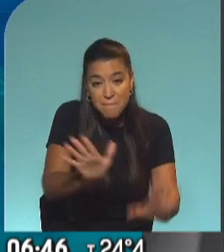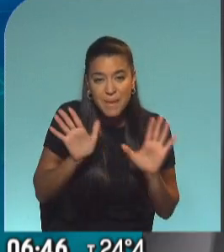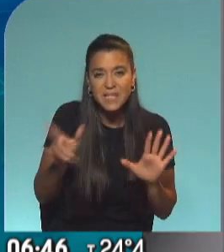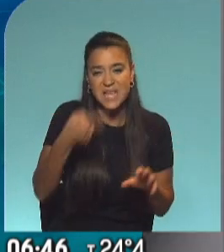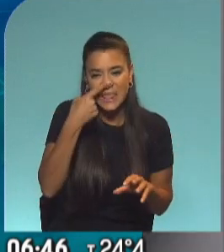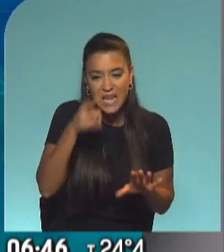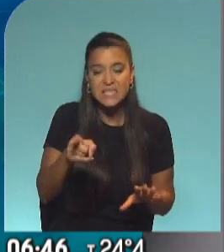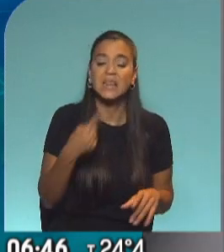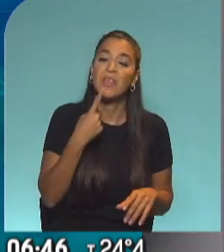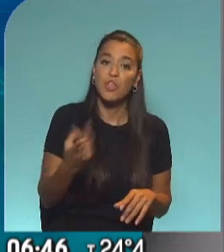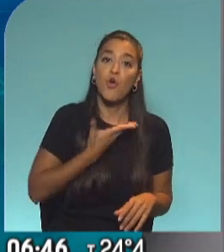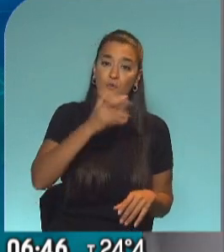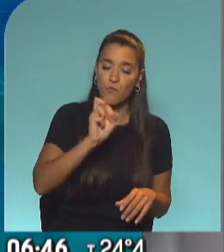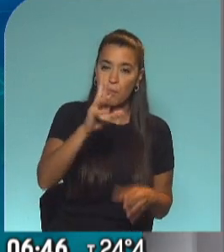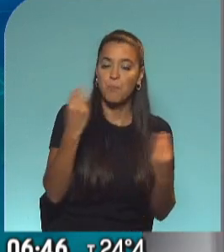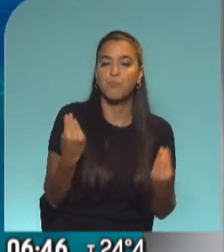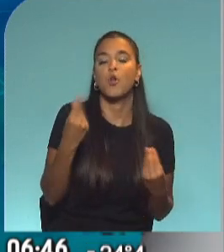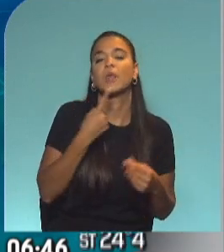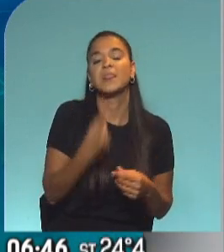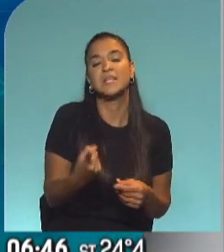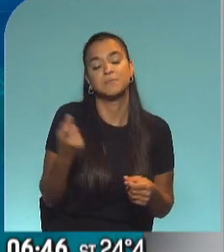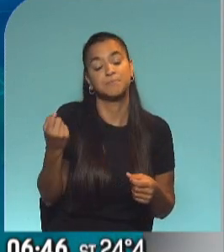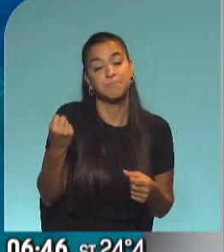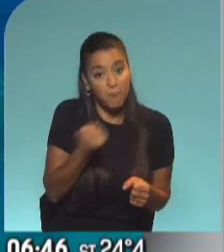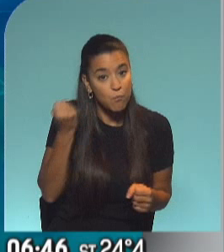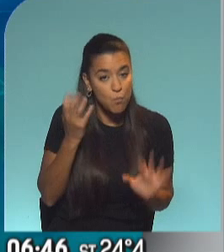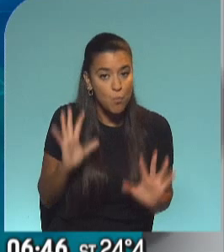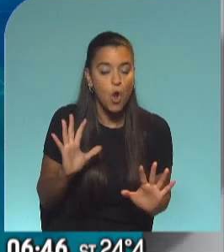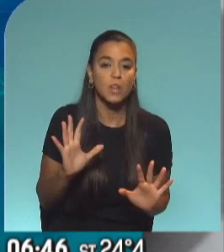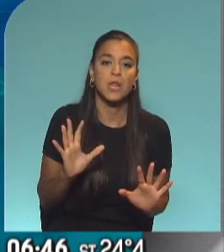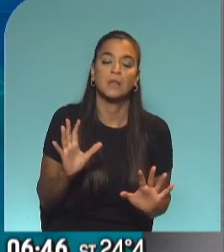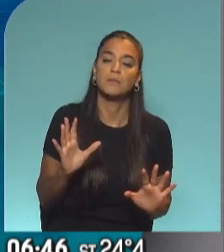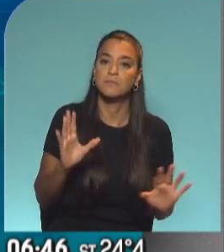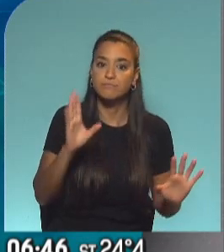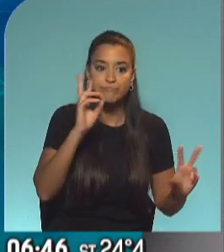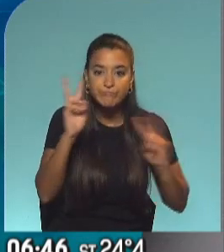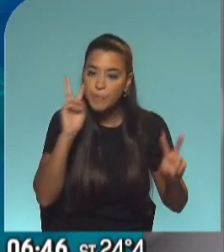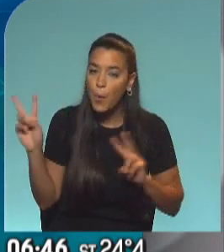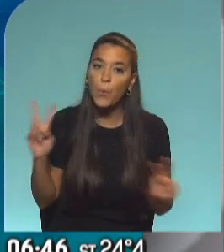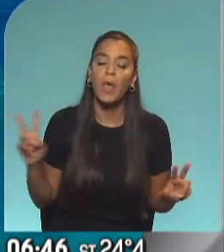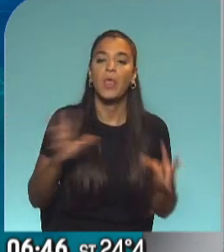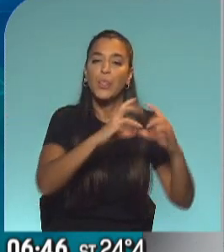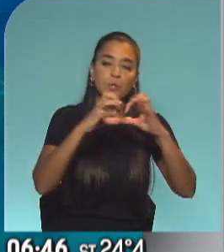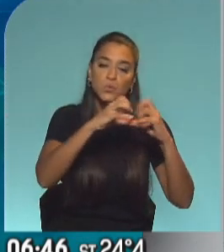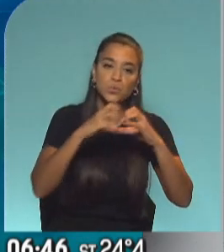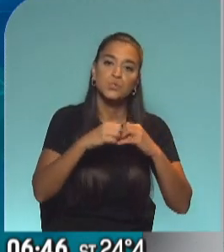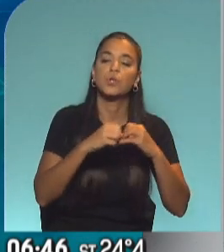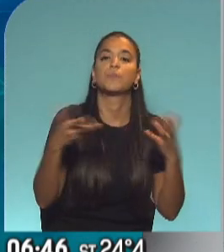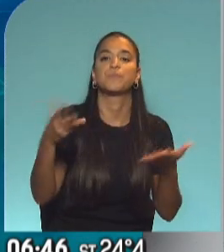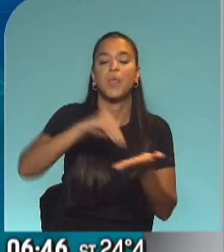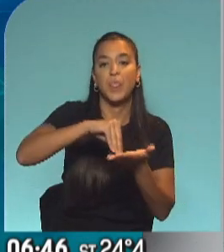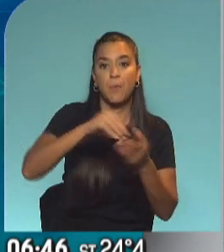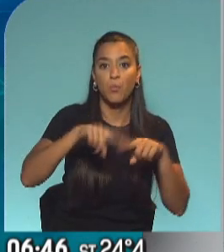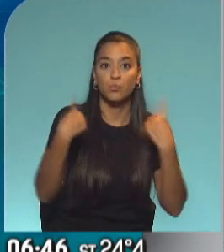muy interesante lo que plantea Flor, porque uno de los argumentos más fuertes que se escucharon durante la discusión por parte de los y las